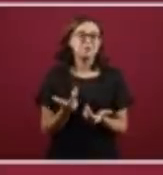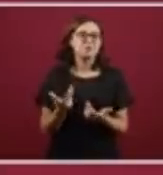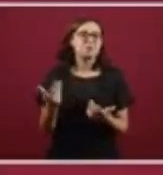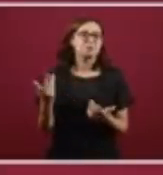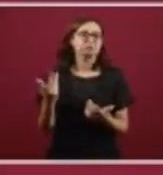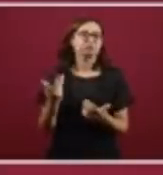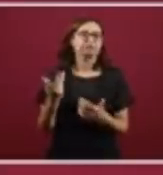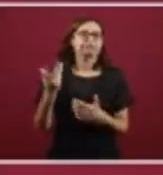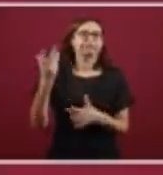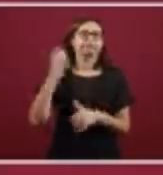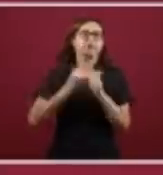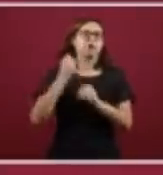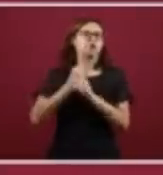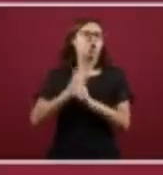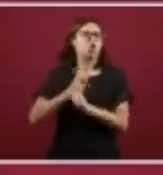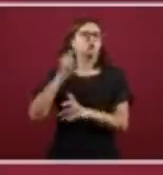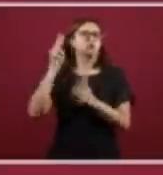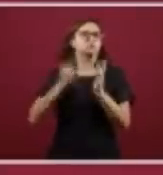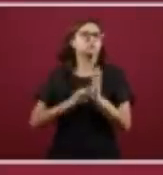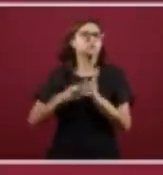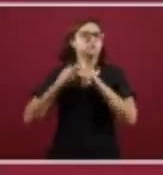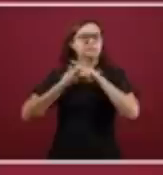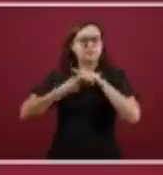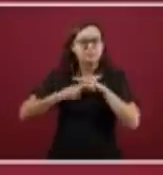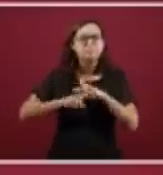principios del 2000,